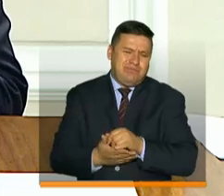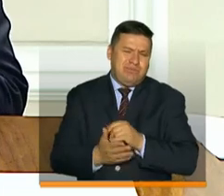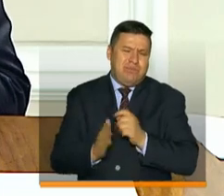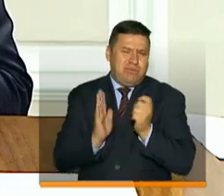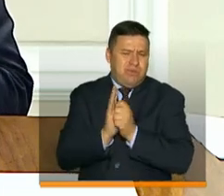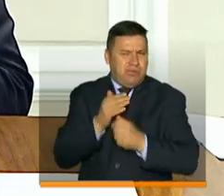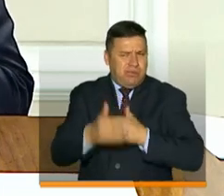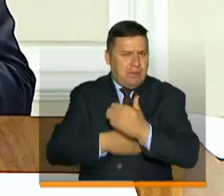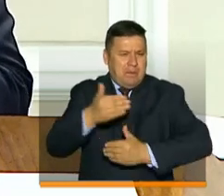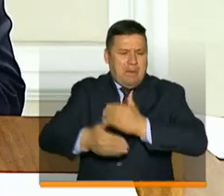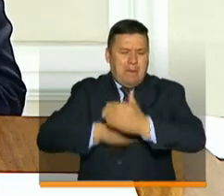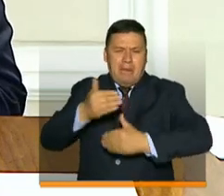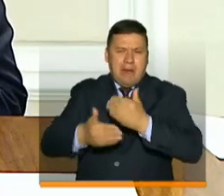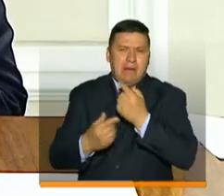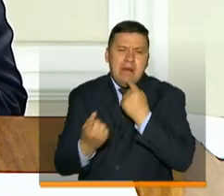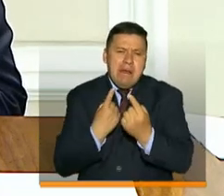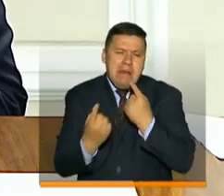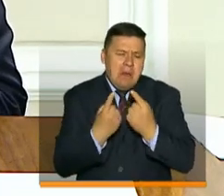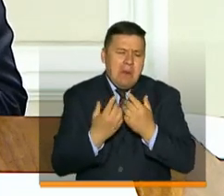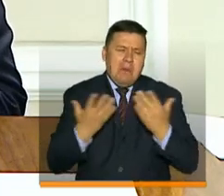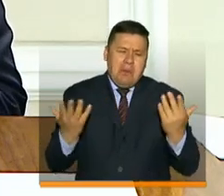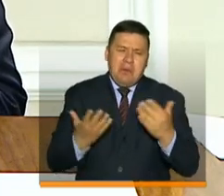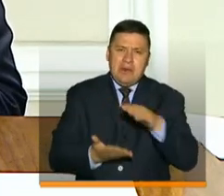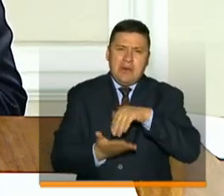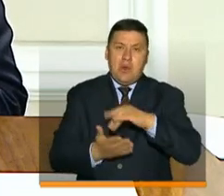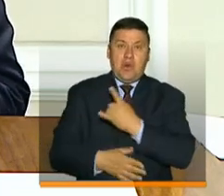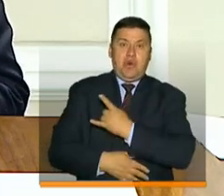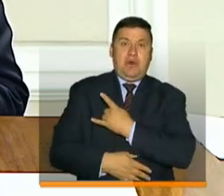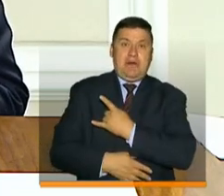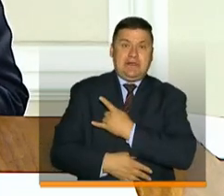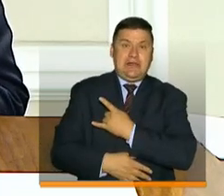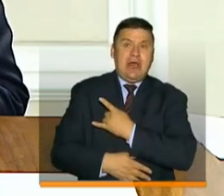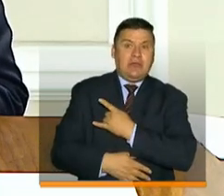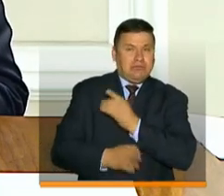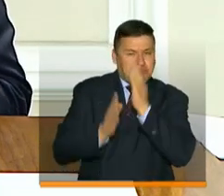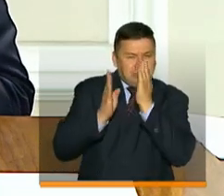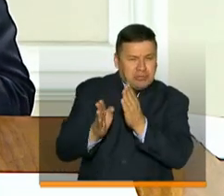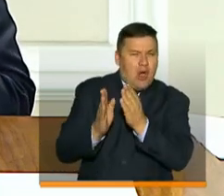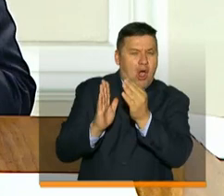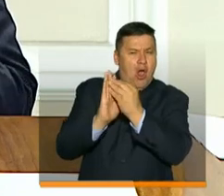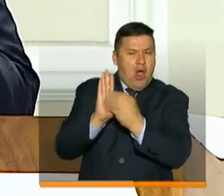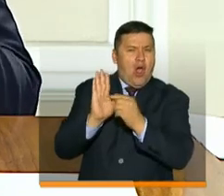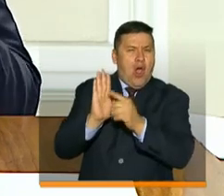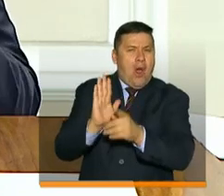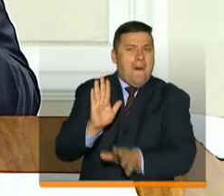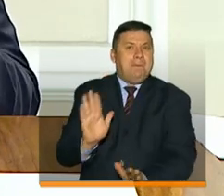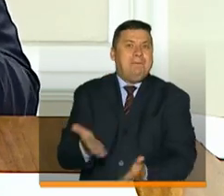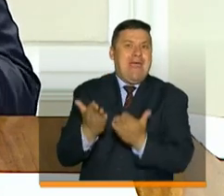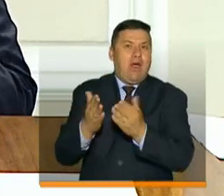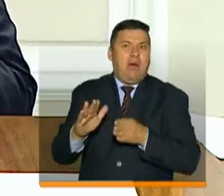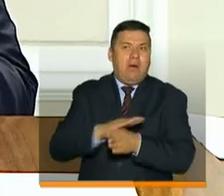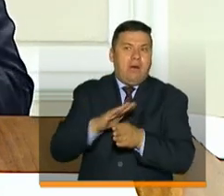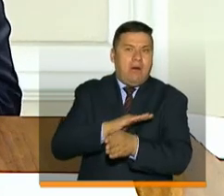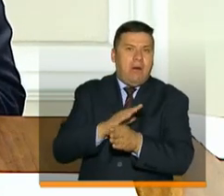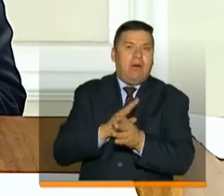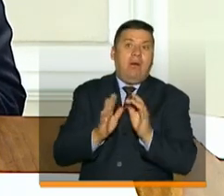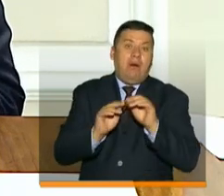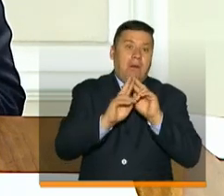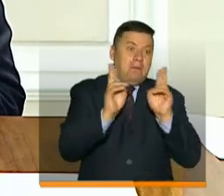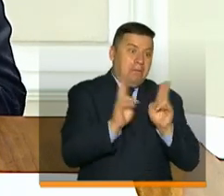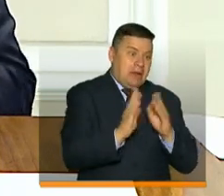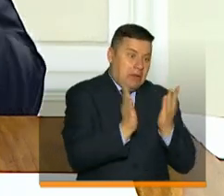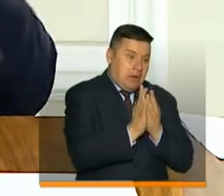también hemos venido conversando con muchos centros universitarios sobre cuál es la mejor manera en términos de aforo y combinar virtualidad